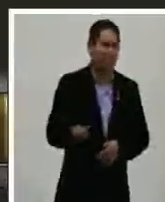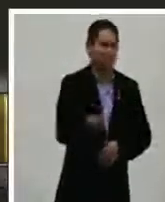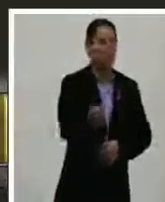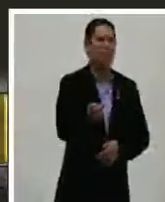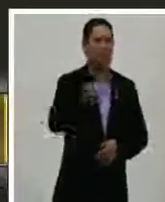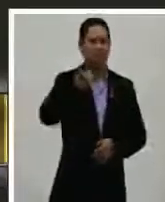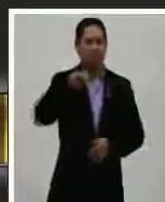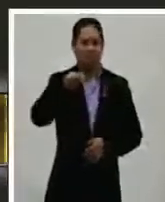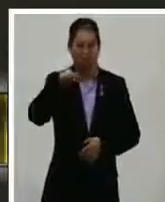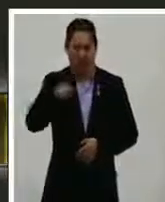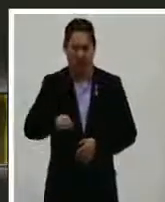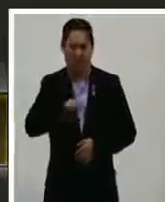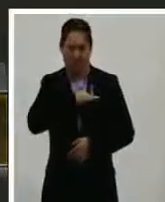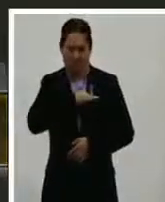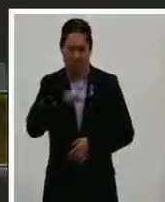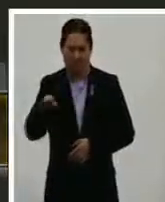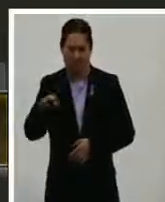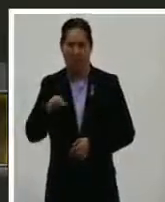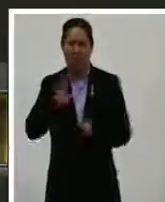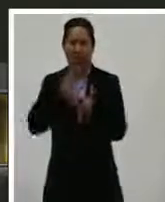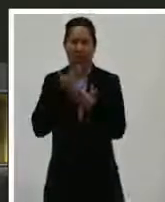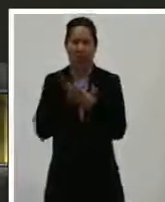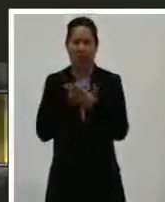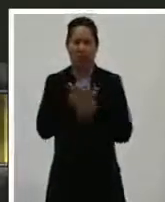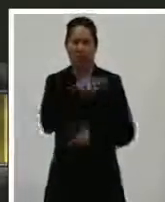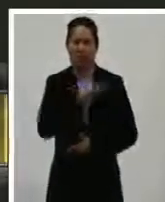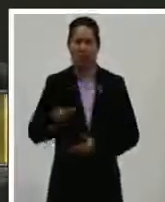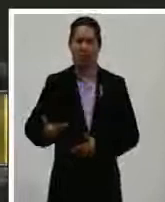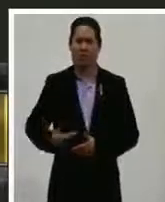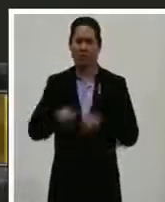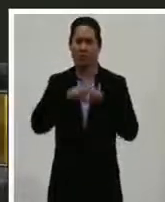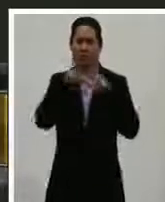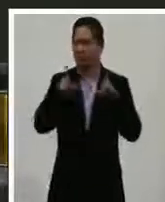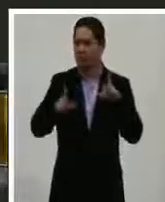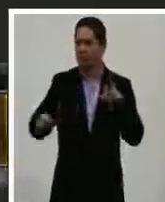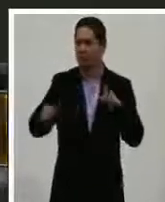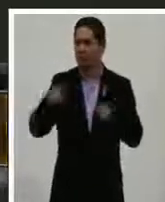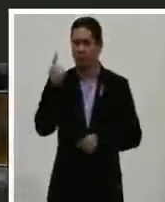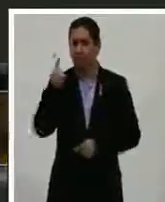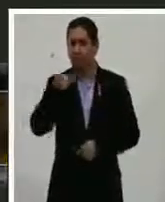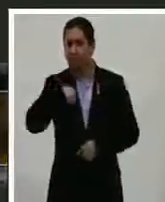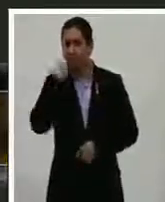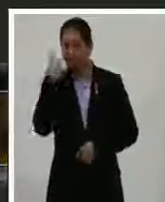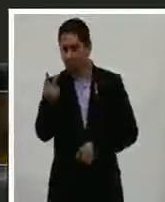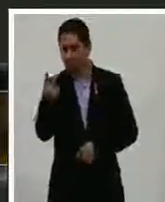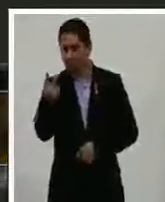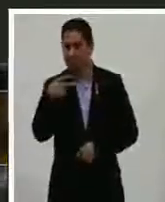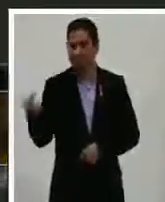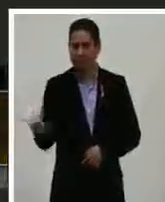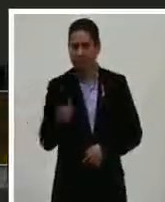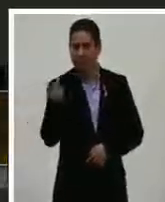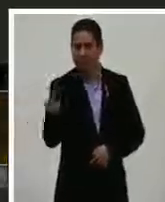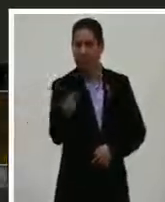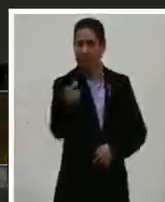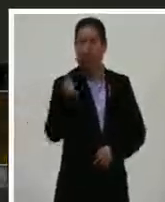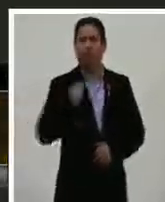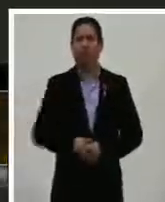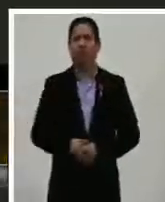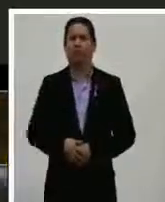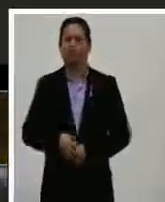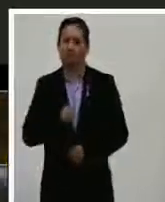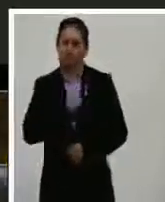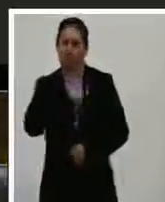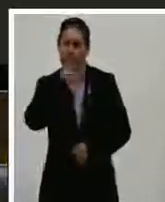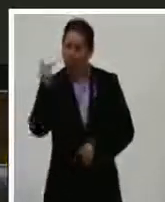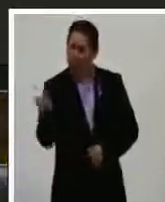este dictamen va a proceder contra el presidente de la república actual primera y la segunda pregunta y digo lo dejo como